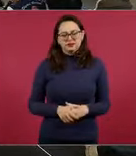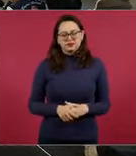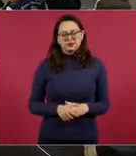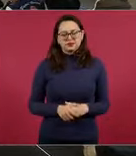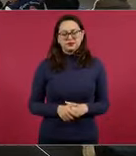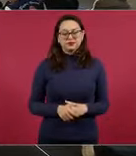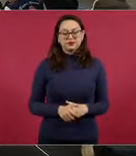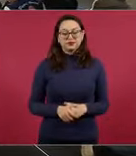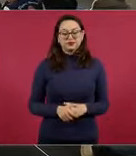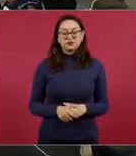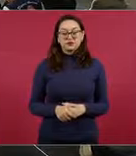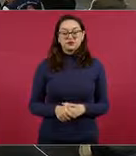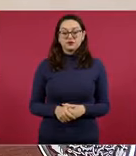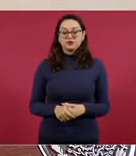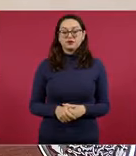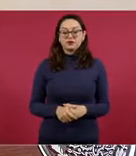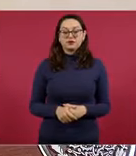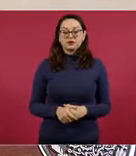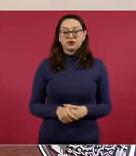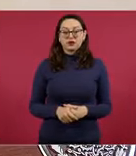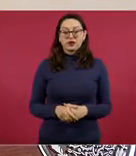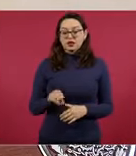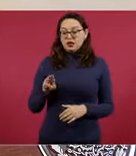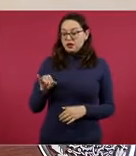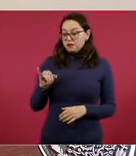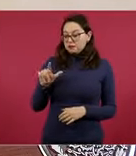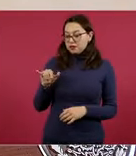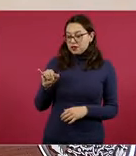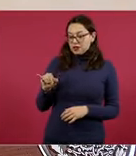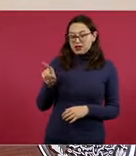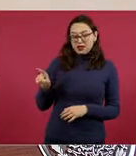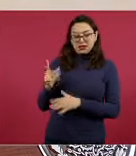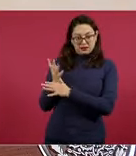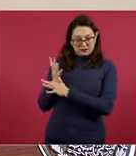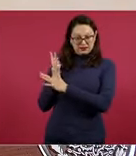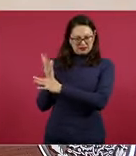como decía Milei, la casta va a caer.